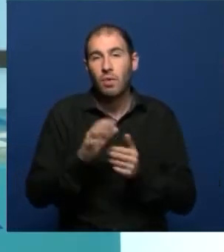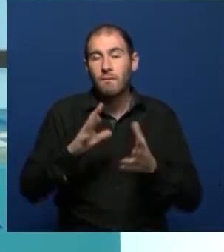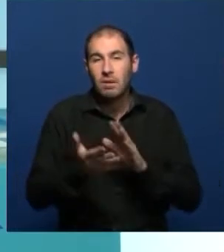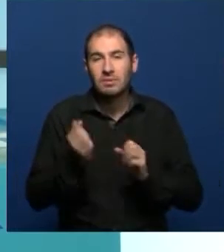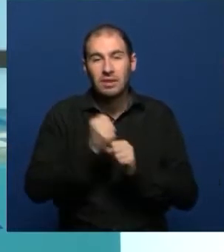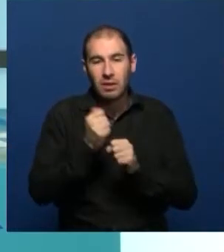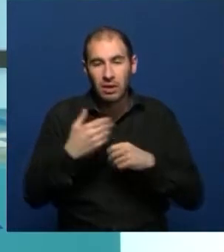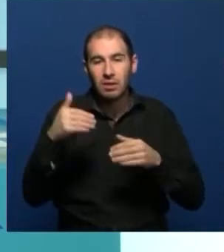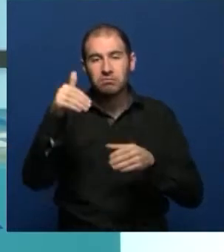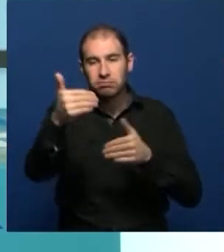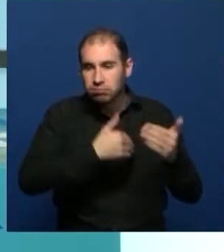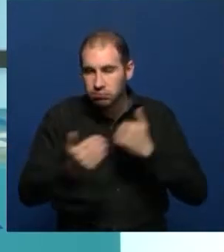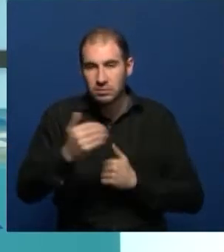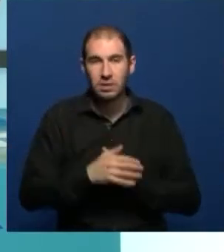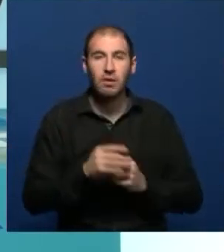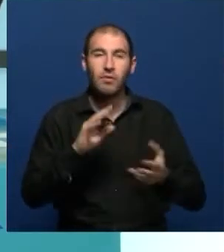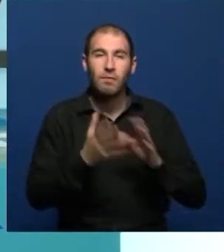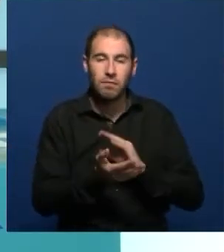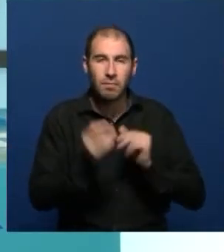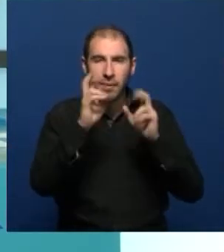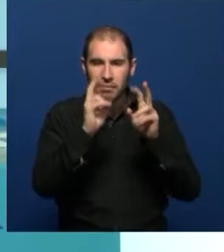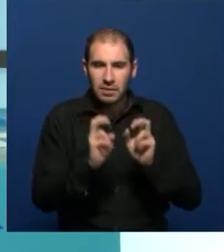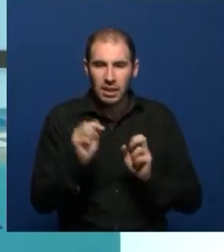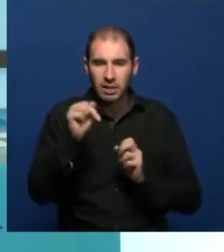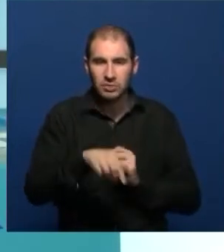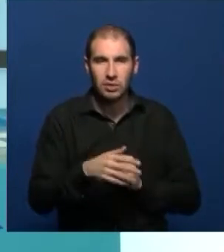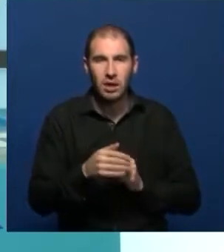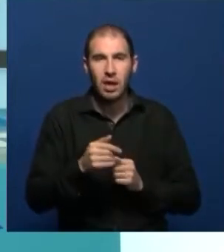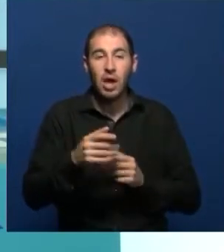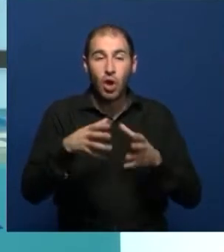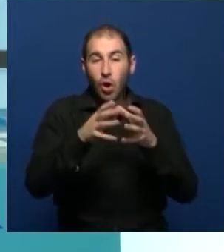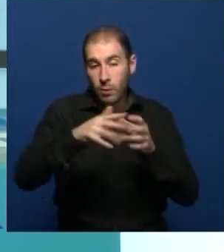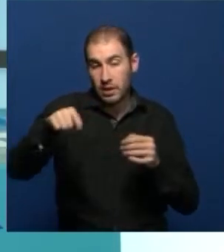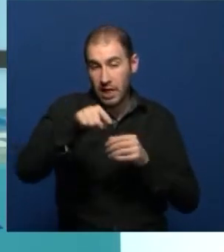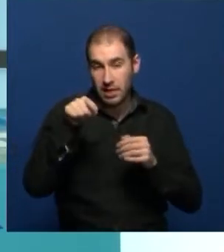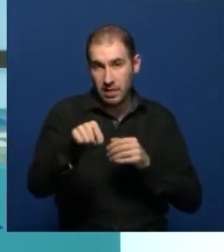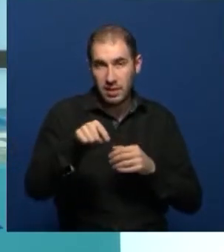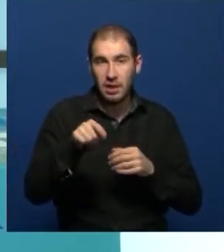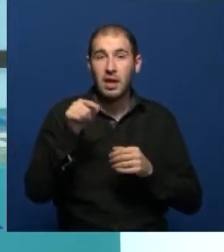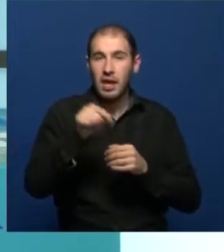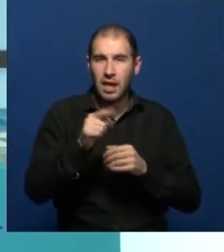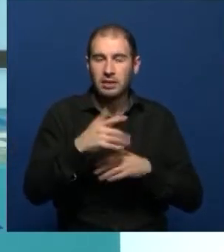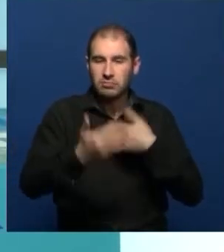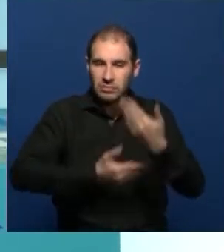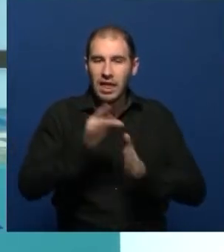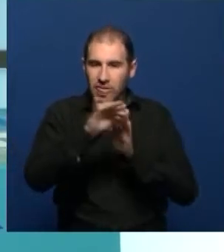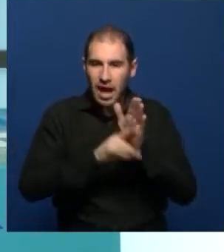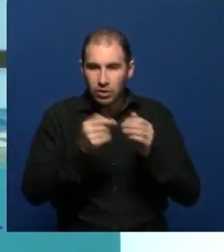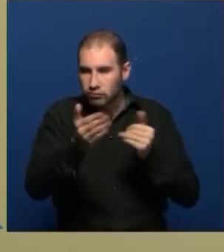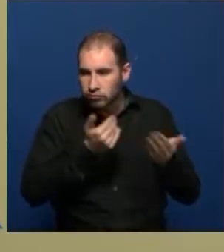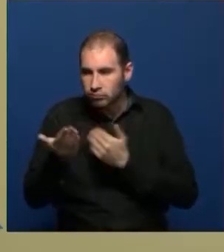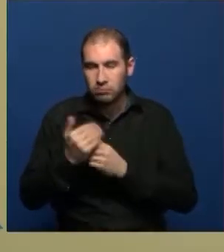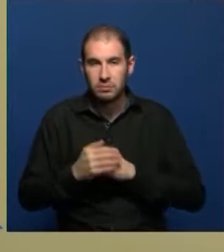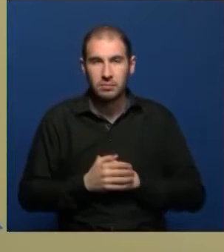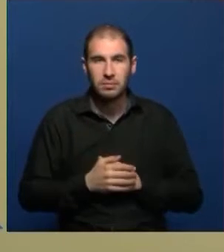de acción-participación, no es una metodología de investigación donde es la propia comunidad la que construye el dato estadístico, claro, y